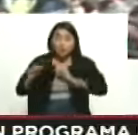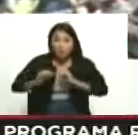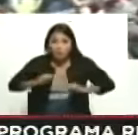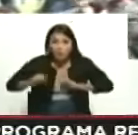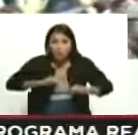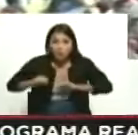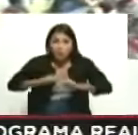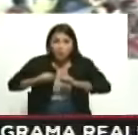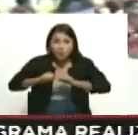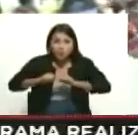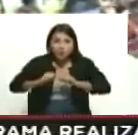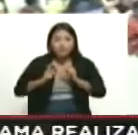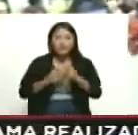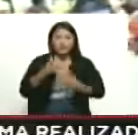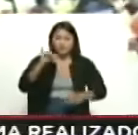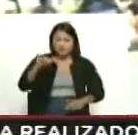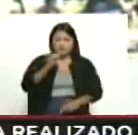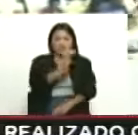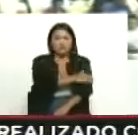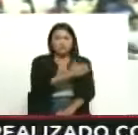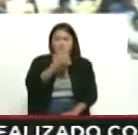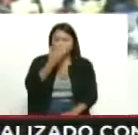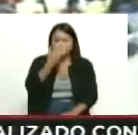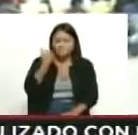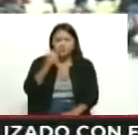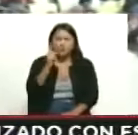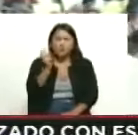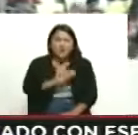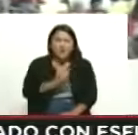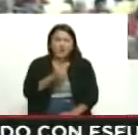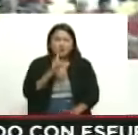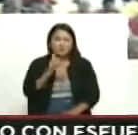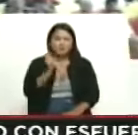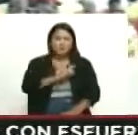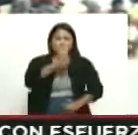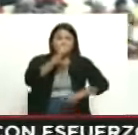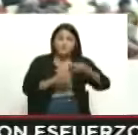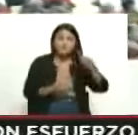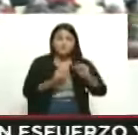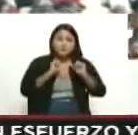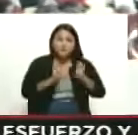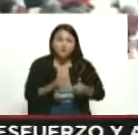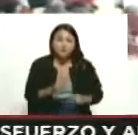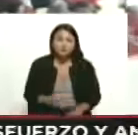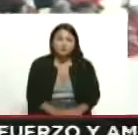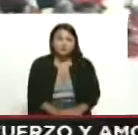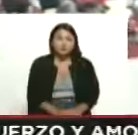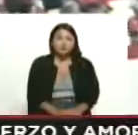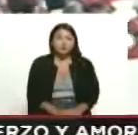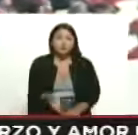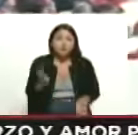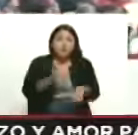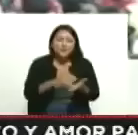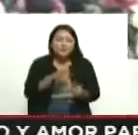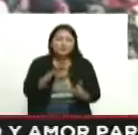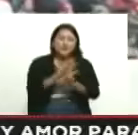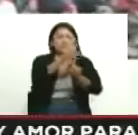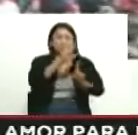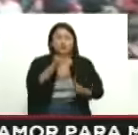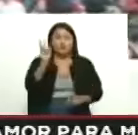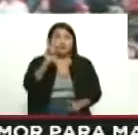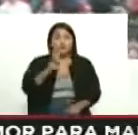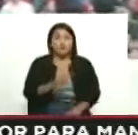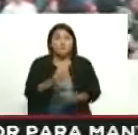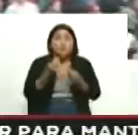oposición interna, hace poco, un mes, mes y medio, comenzó un ataque, un nuevo ataque,